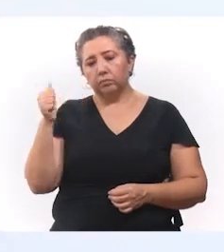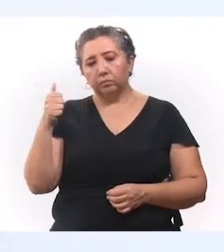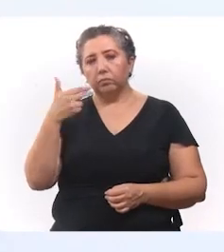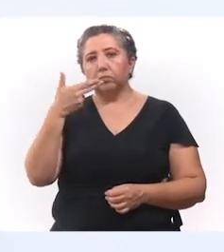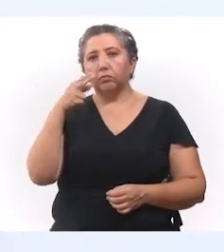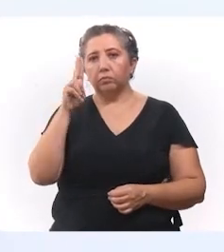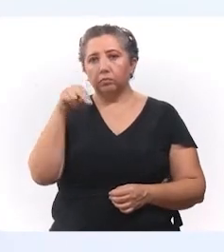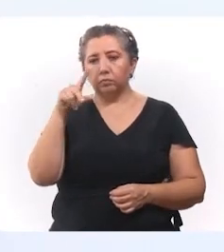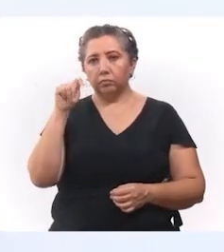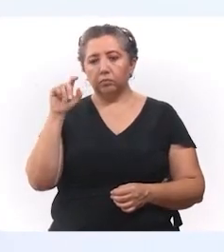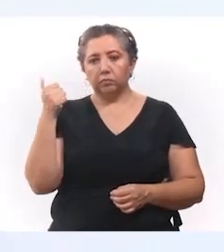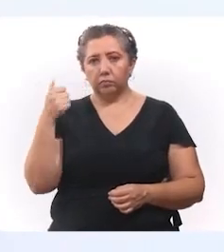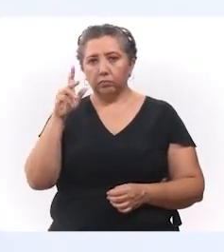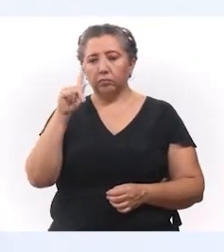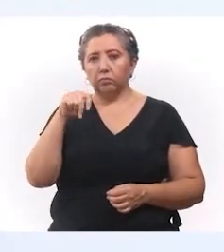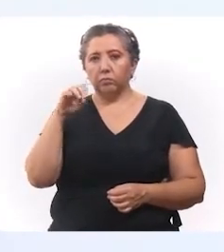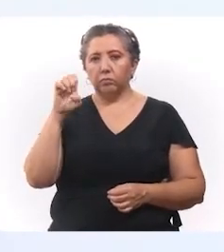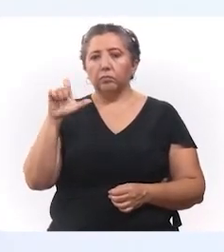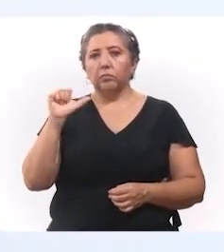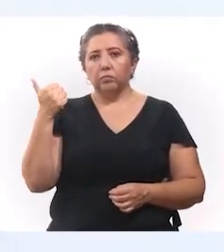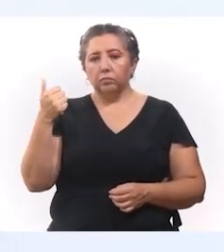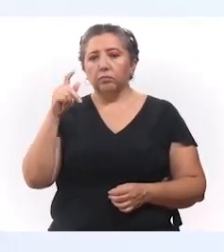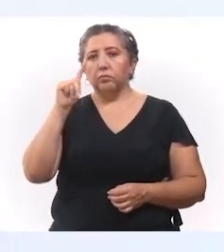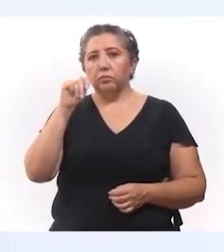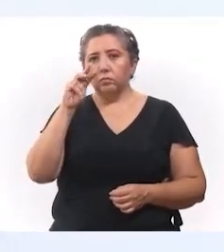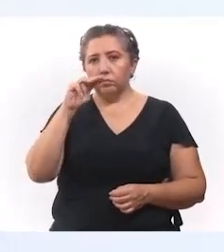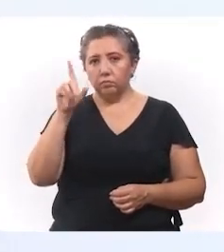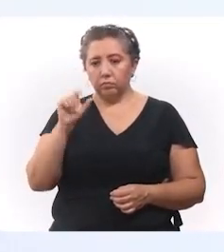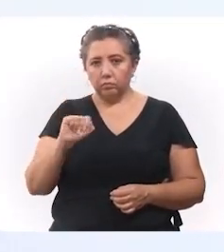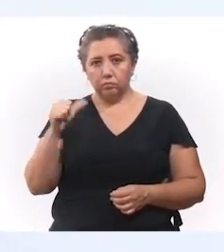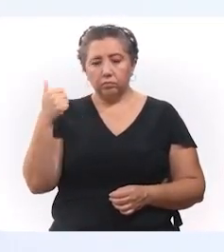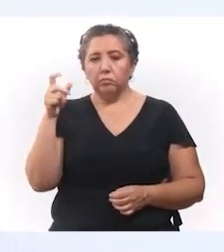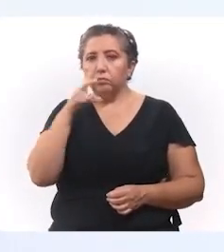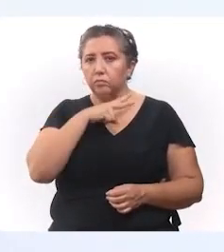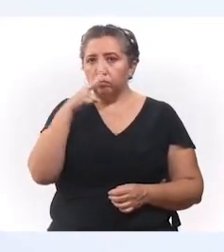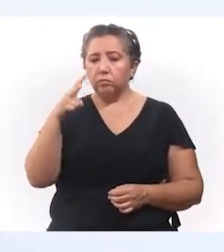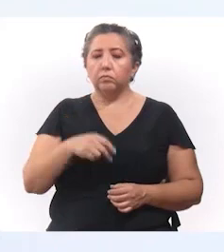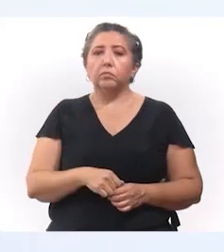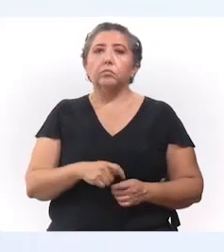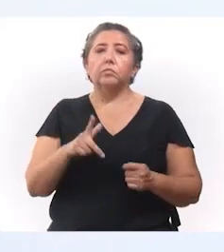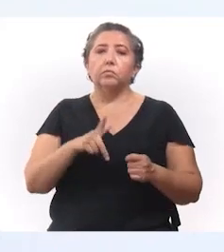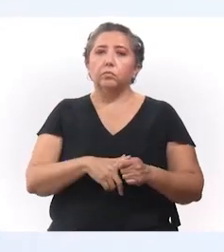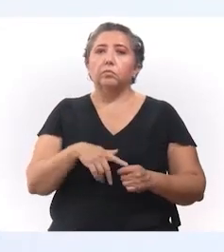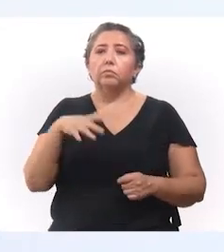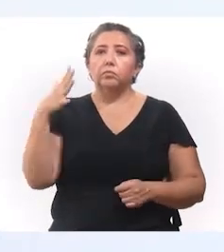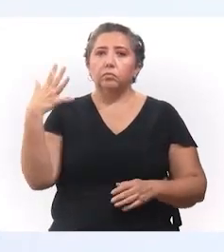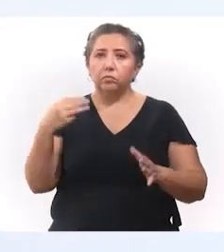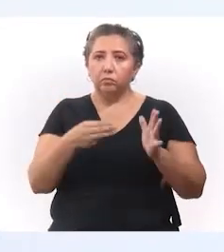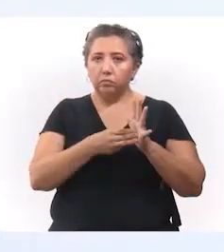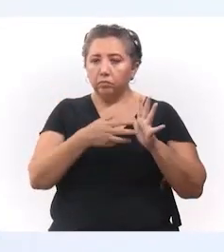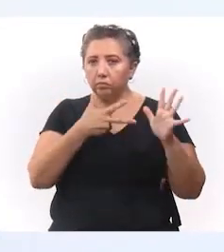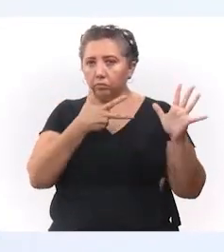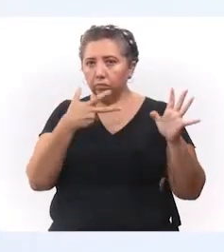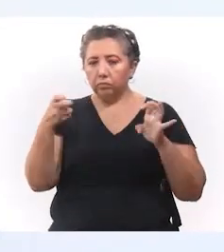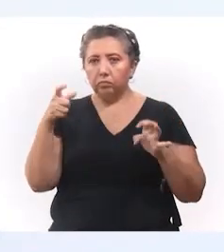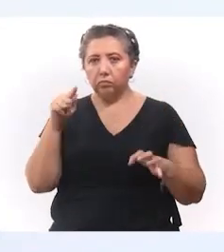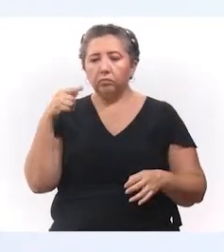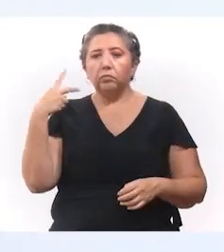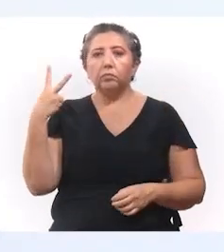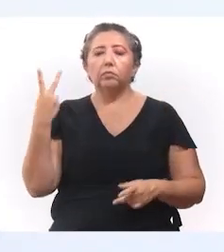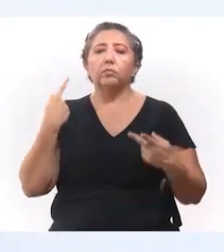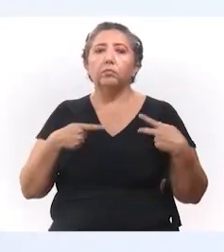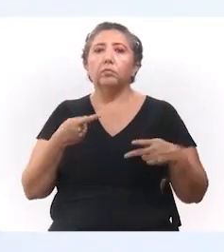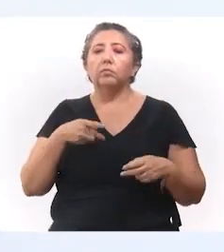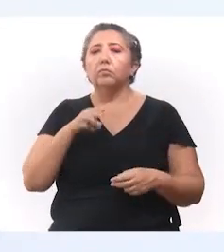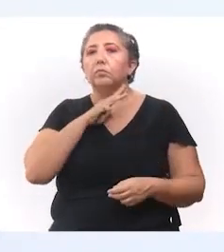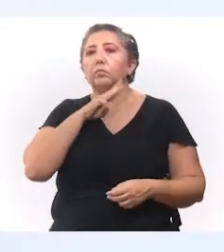en Junucmá, 1 en Motul, 1 en Temozón, 1 en Tizimín y 1 en Valladolid. En total son 5.872